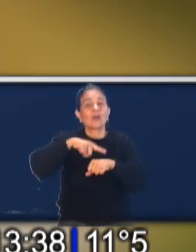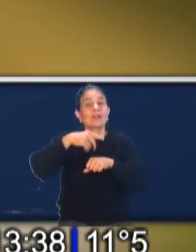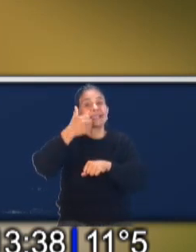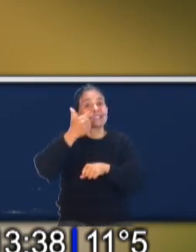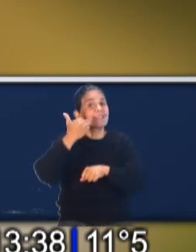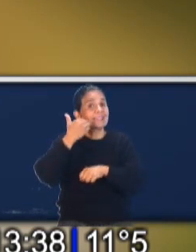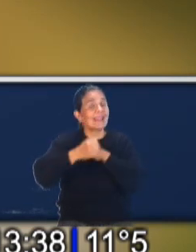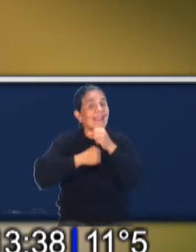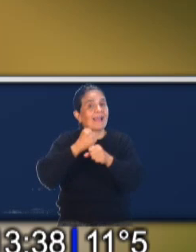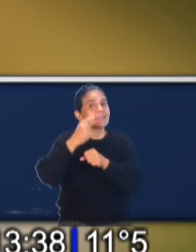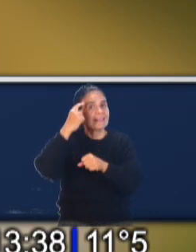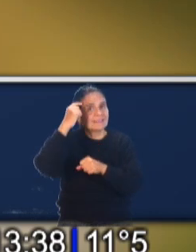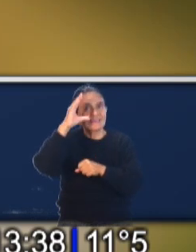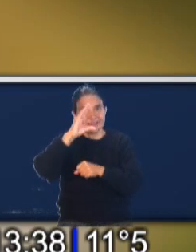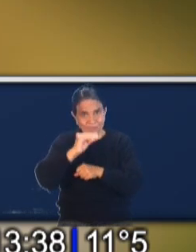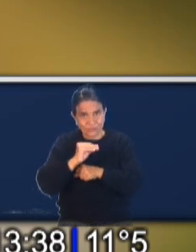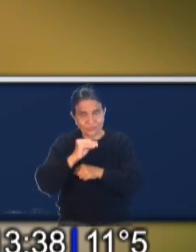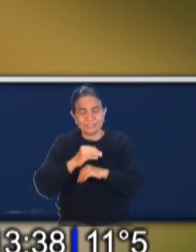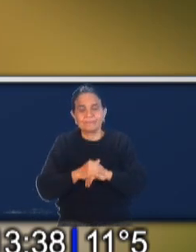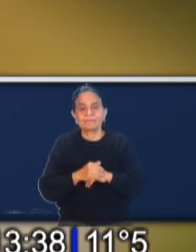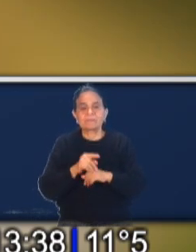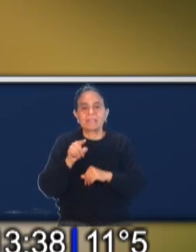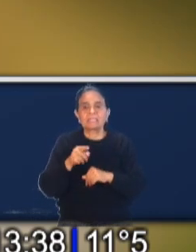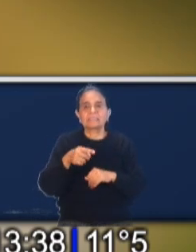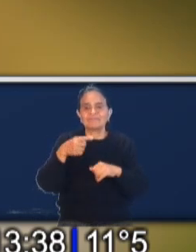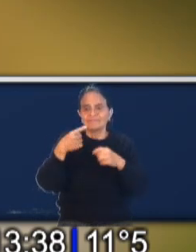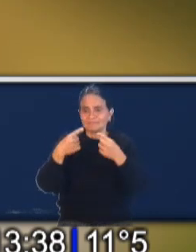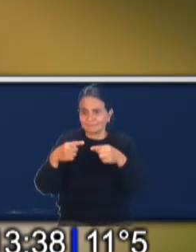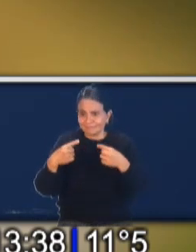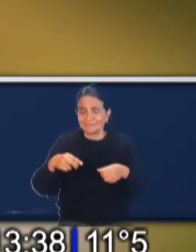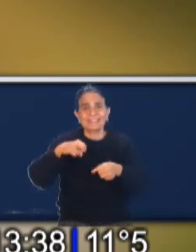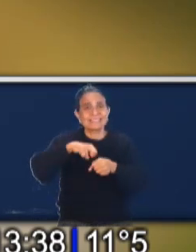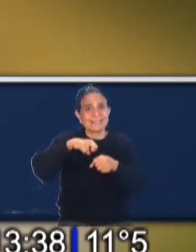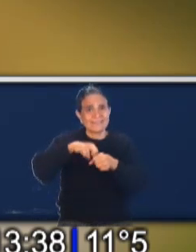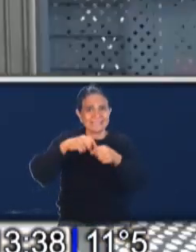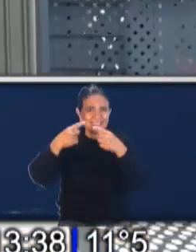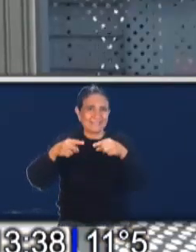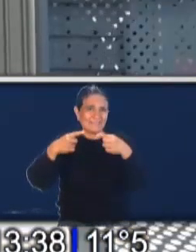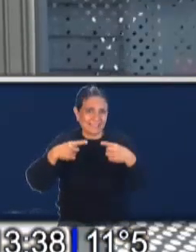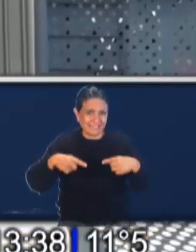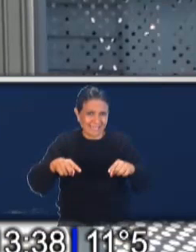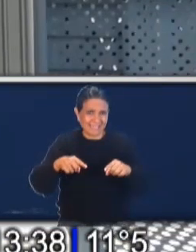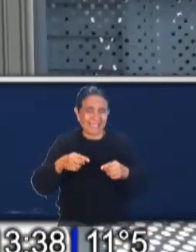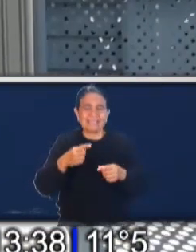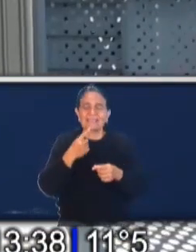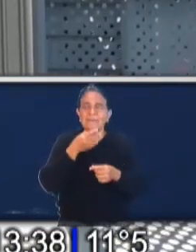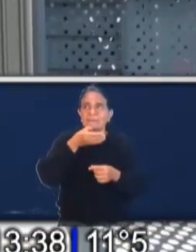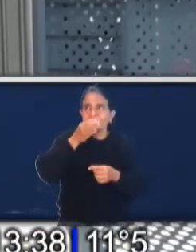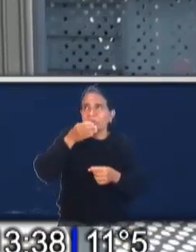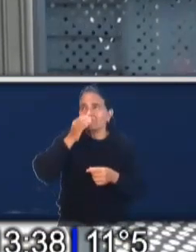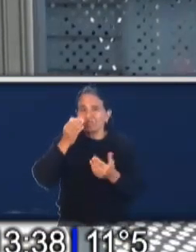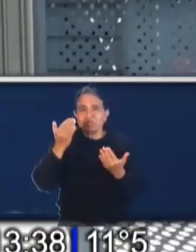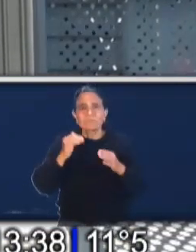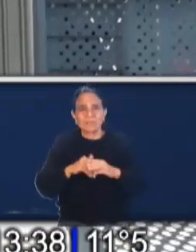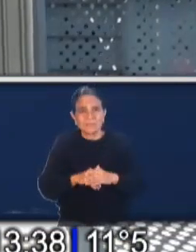22, en donde vamos a poder disfrutar, bueno, de diferentes variedades de cervezas, principalmente de la IPA. ¿Qué oferta es la que vamos a